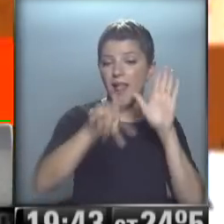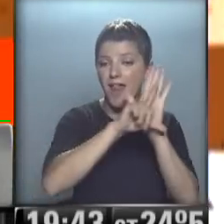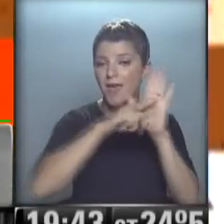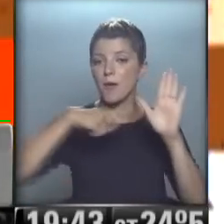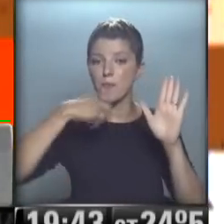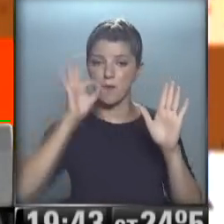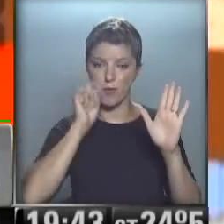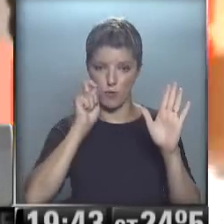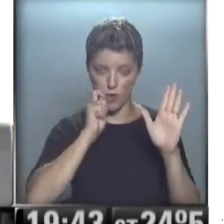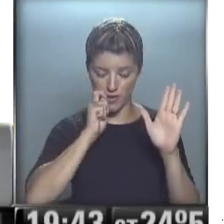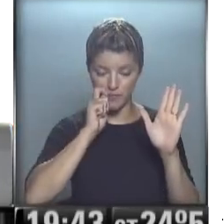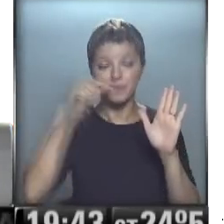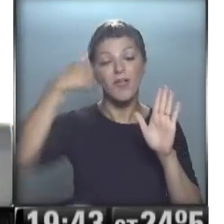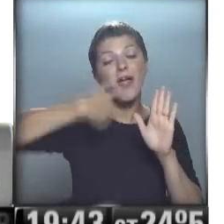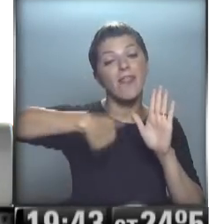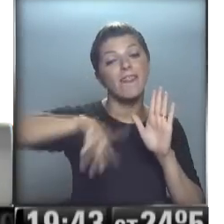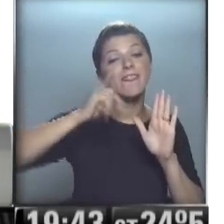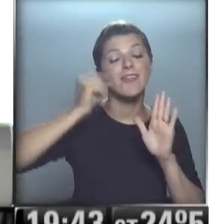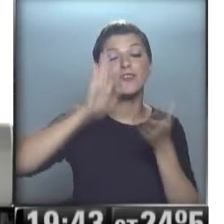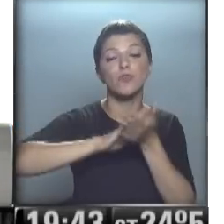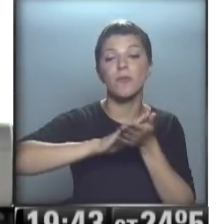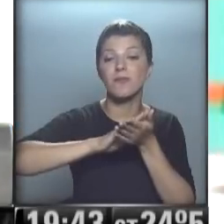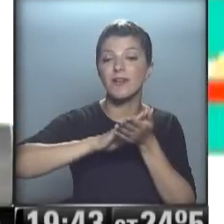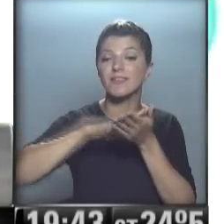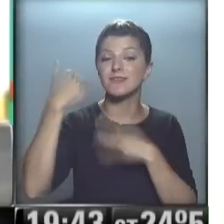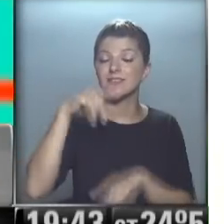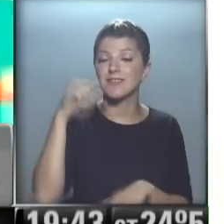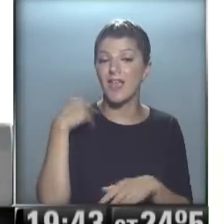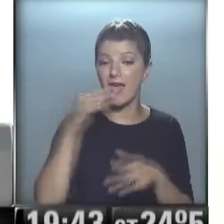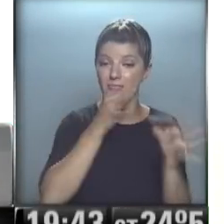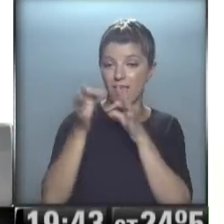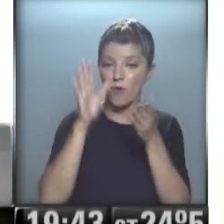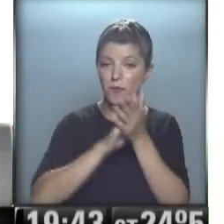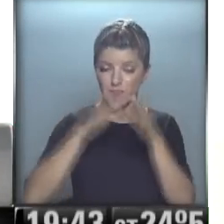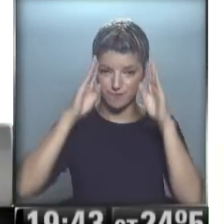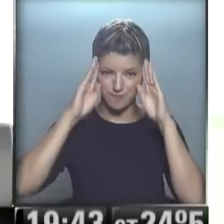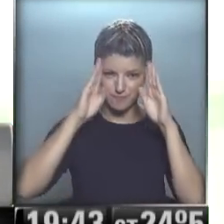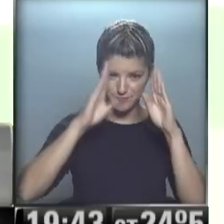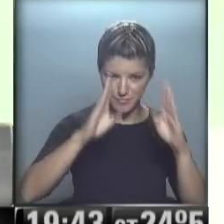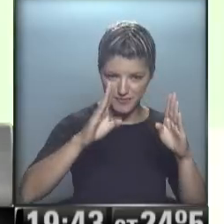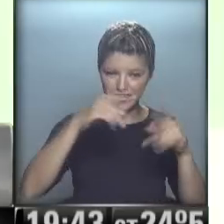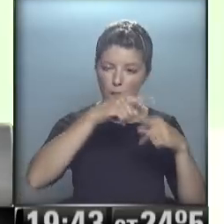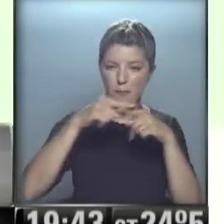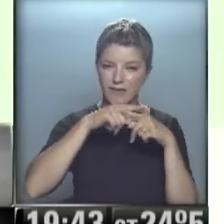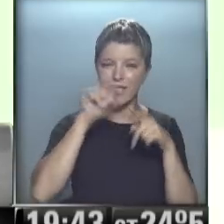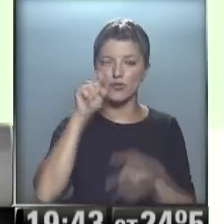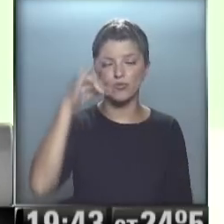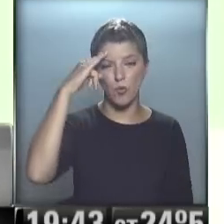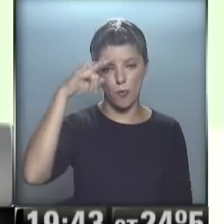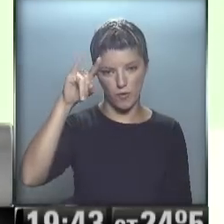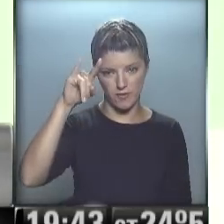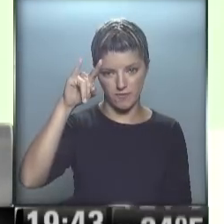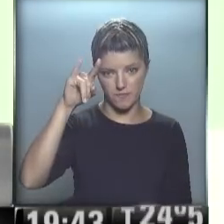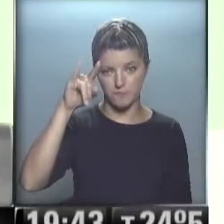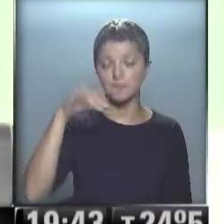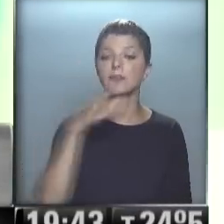Por estos días, el debate sobre la iniciativa oficial ocupa el centro de la escena política y social uruguaya.